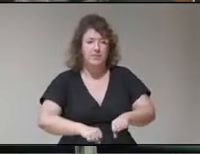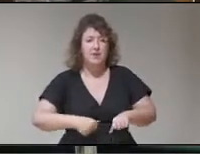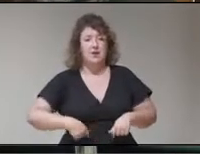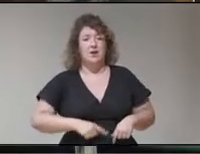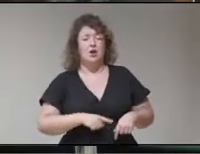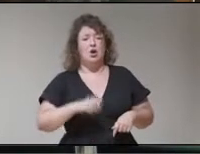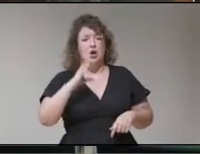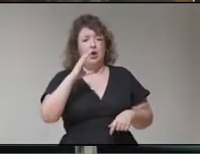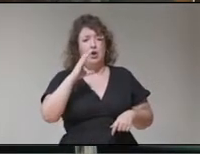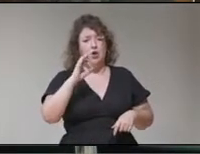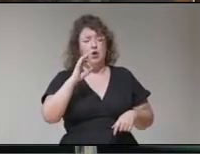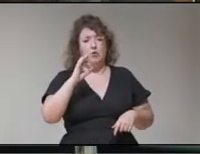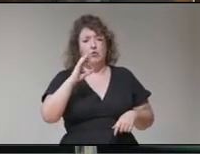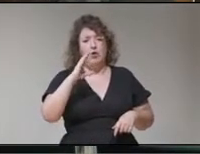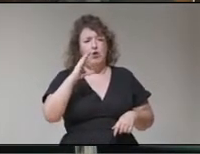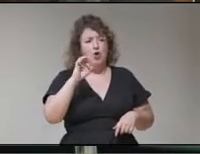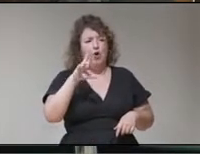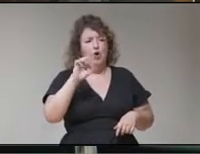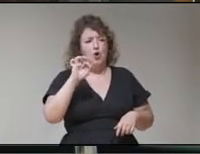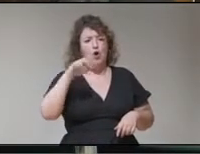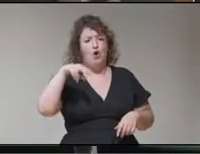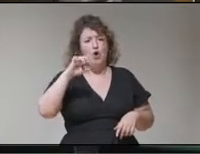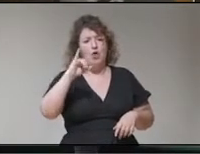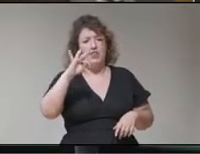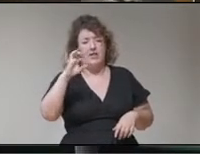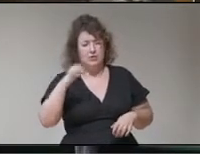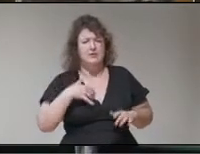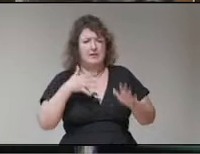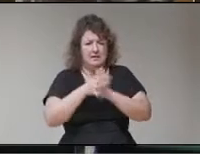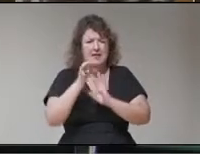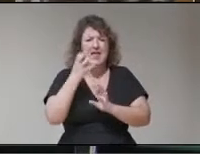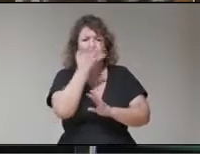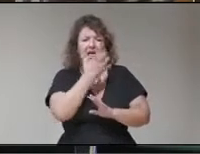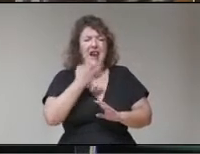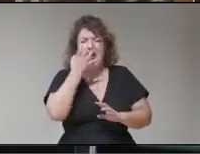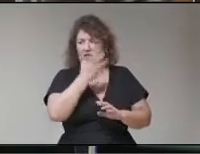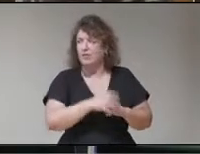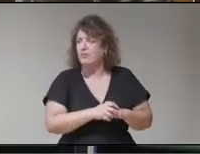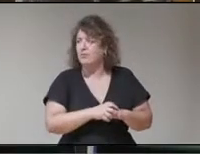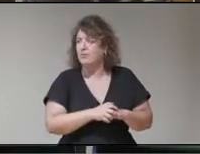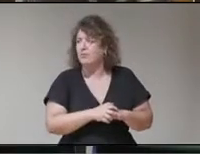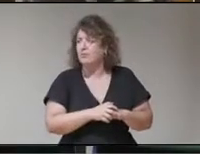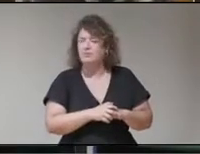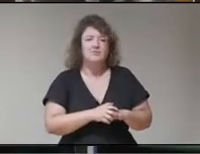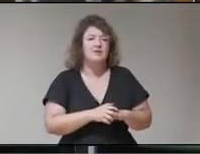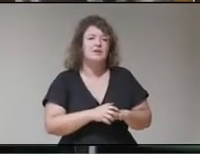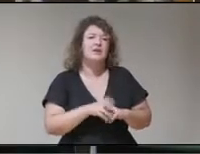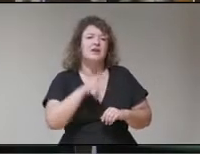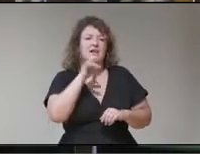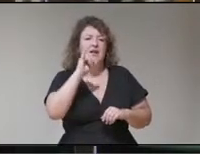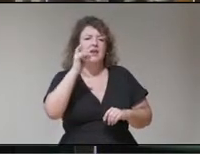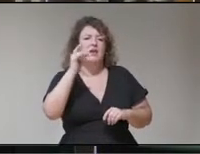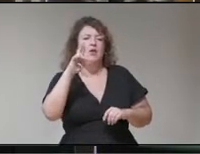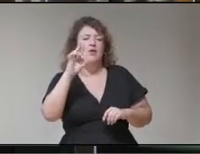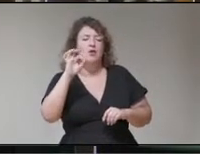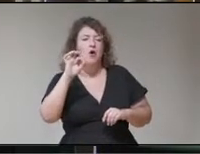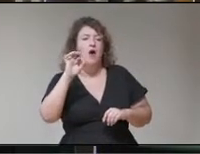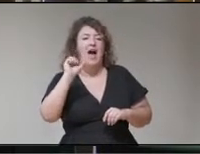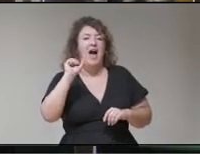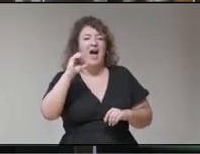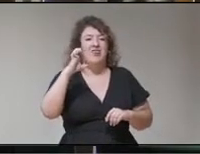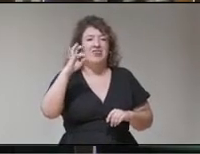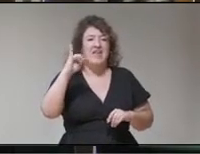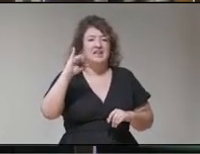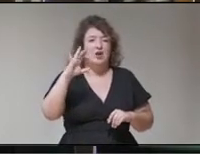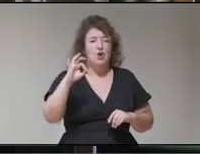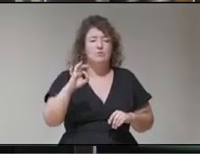colonocito y ahora me voy a referir específicamente al ácido butírico. El propiónico y el acético tienen su propia historia. Pero para que os voy a contar,